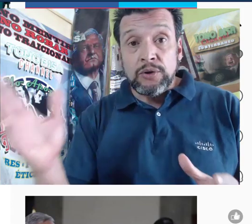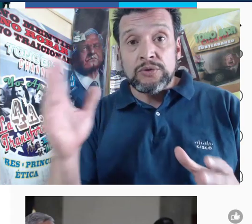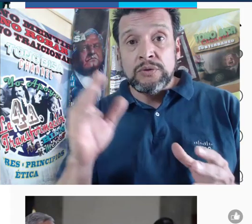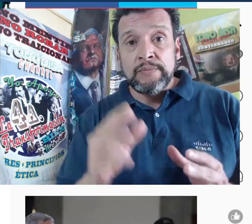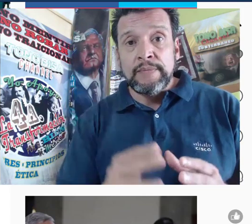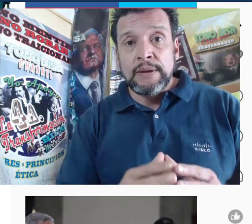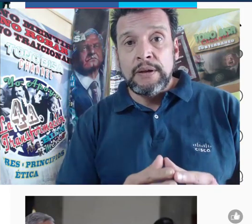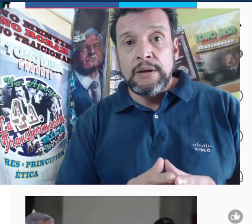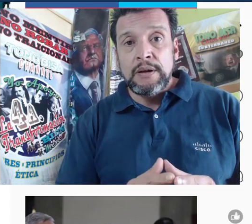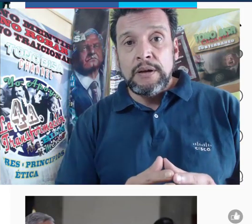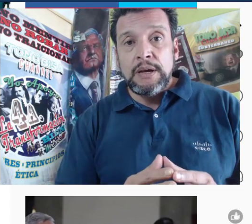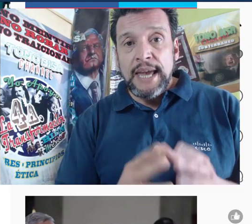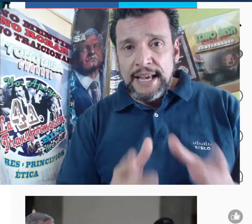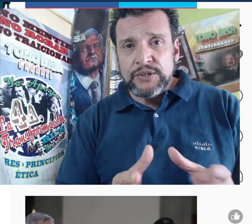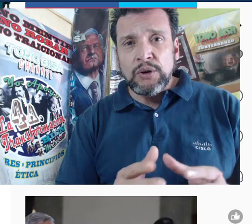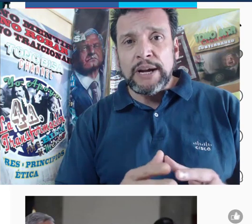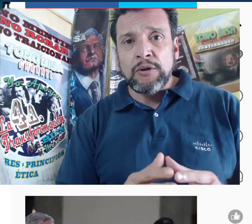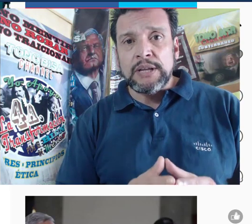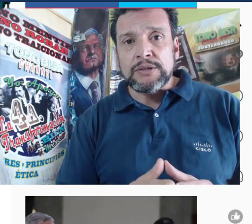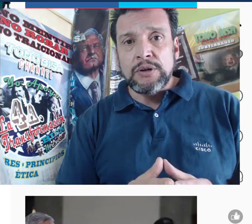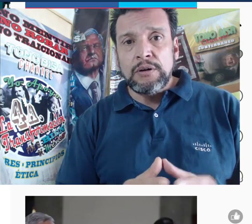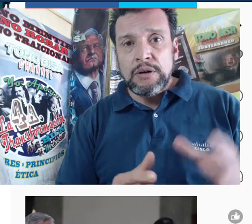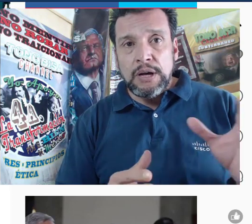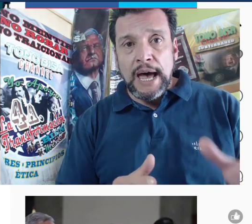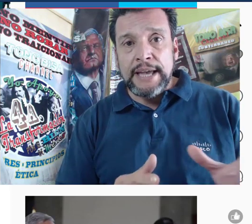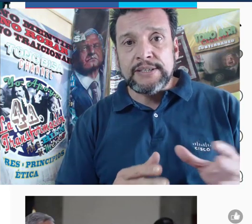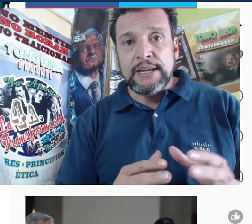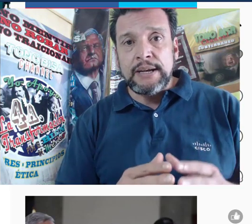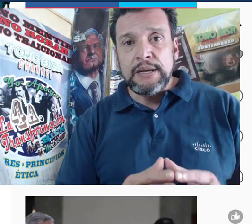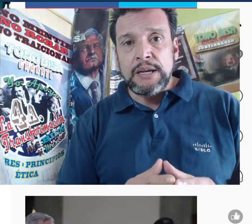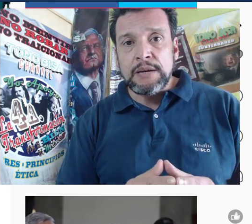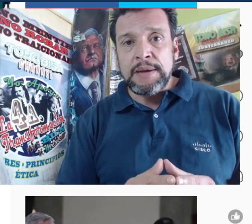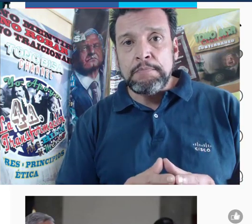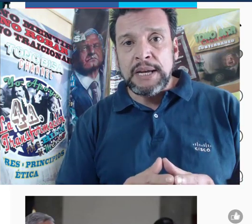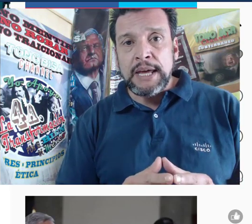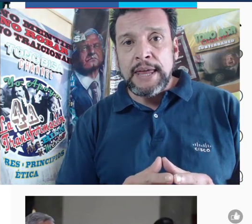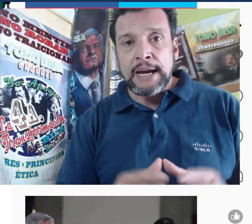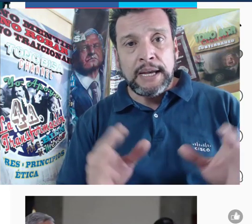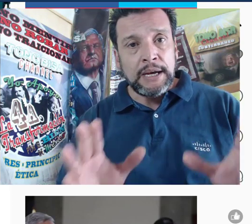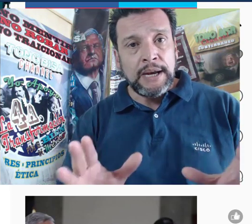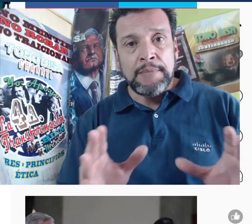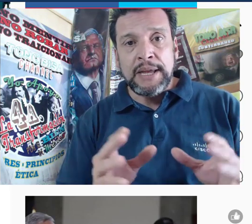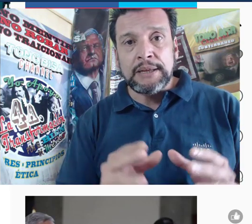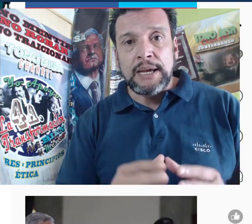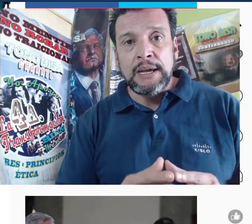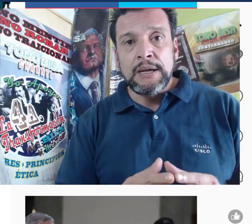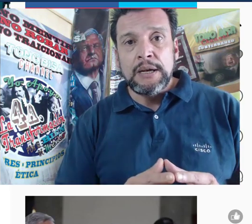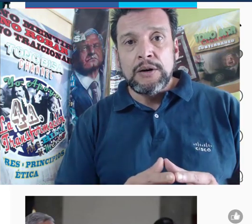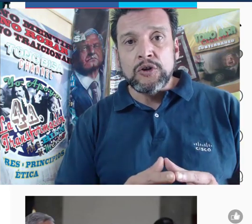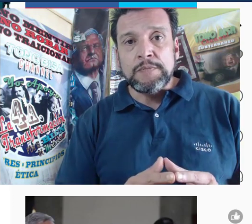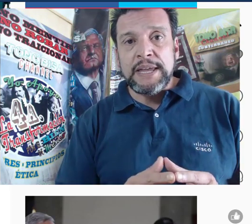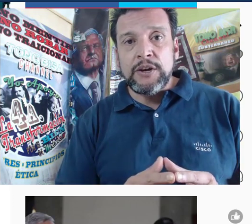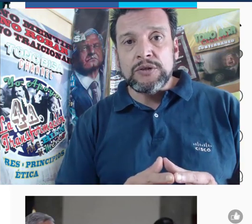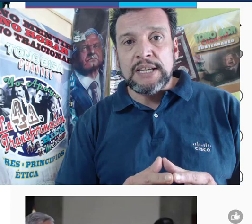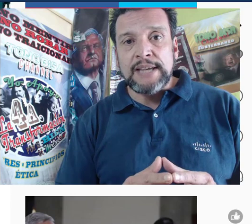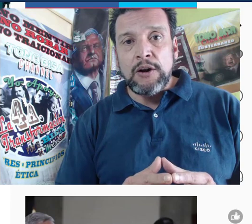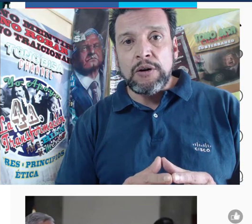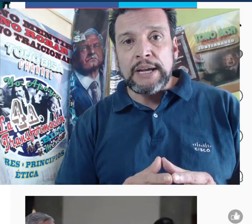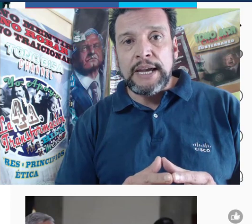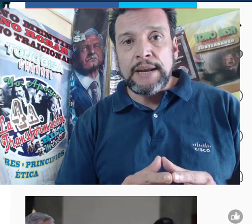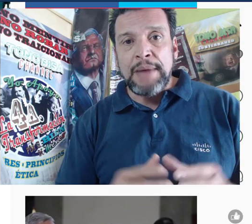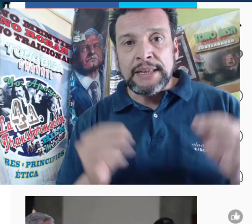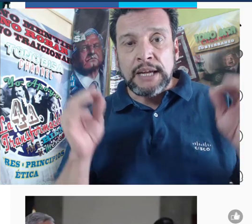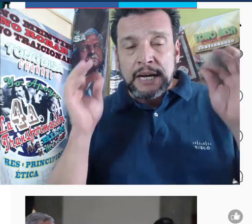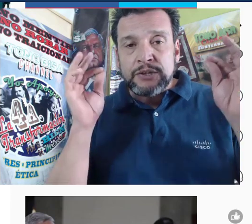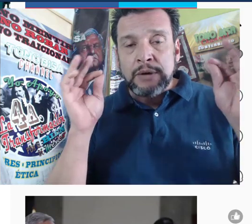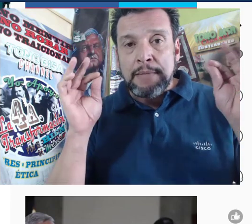a otros. Esto le contestó a este Irving Pineda, que realmente los medios es algo